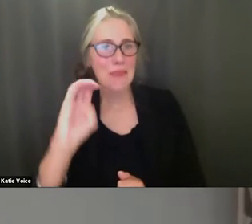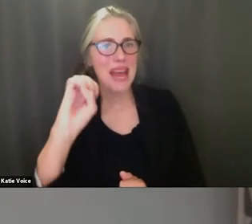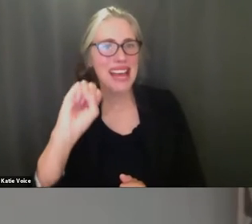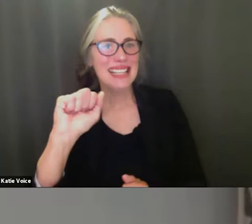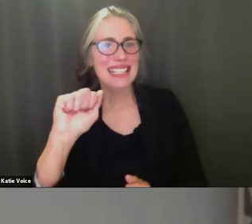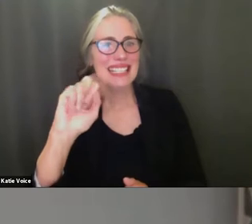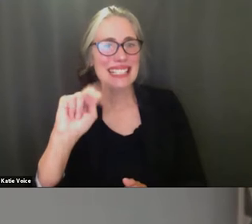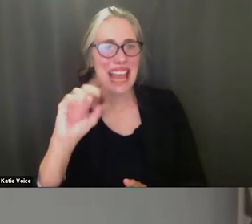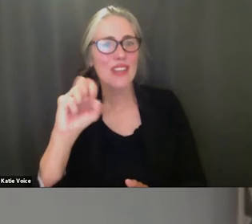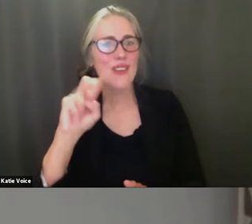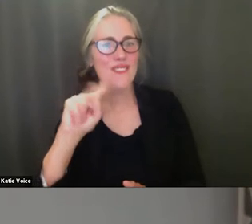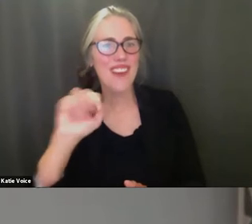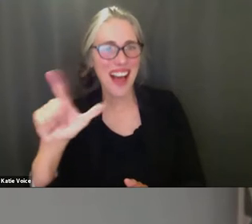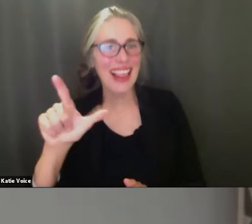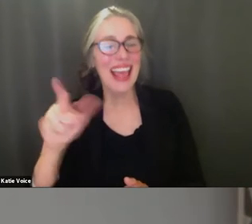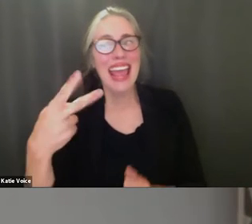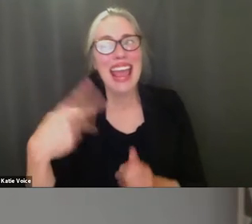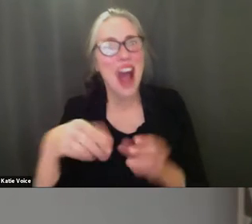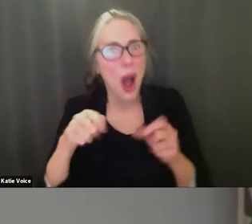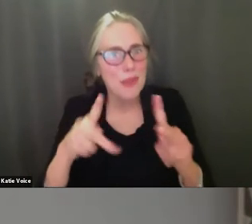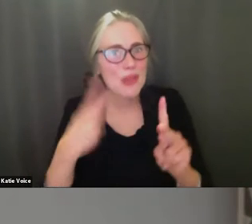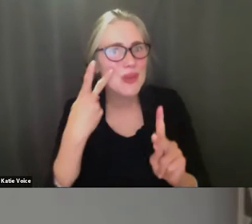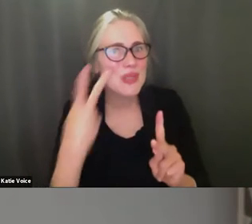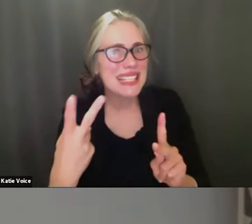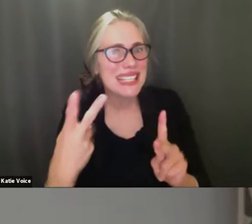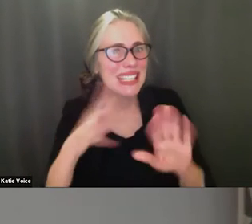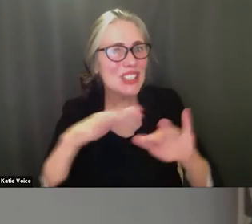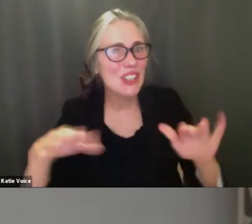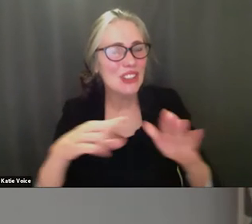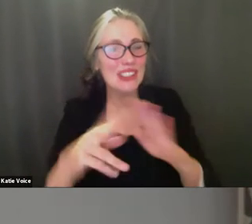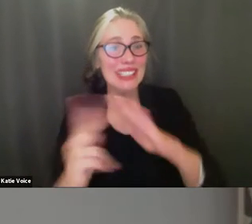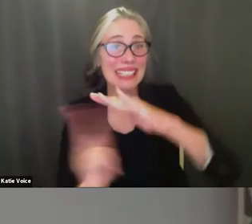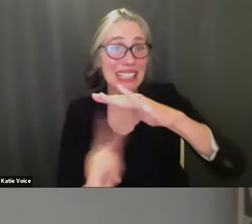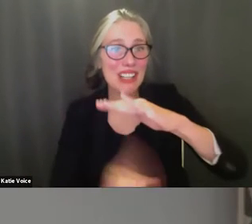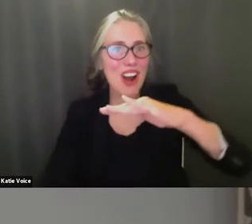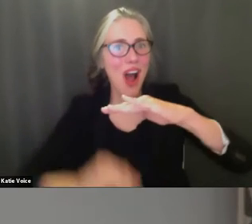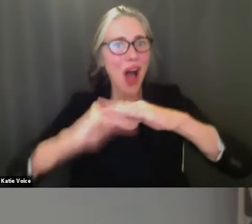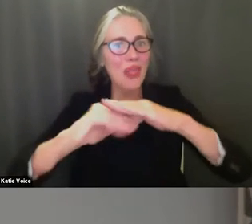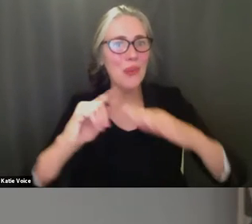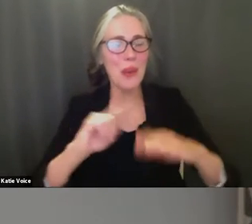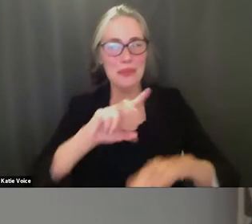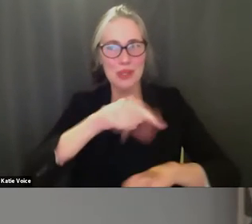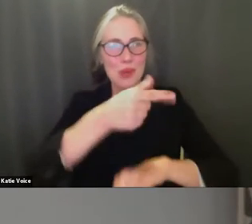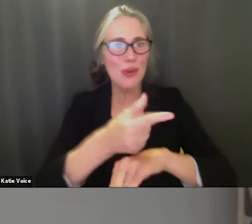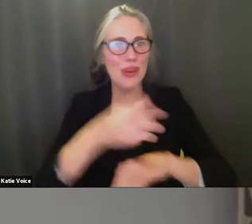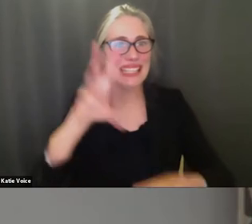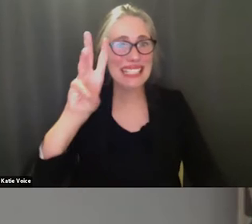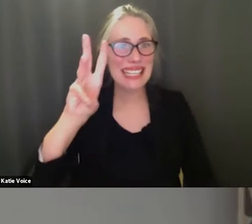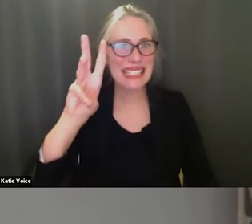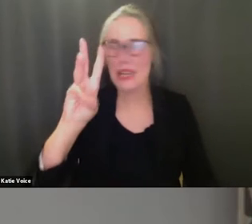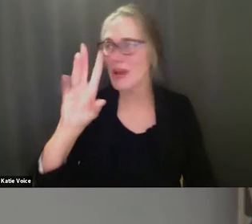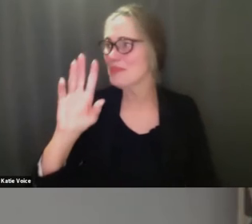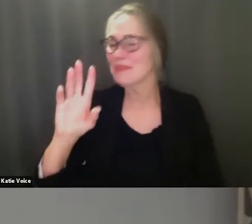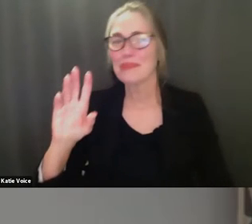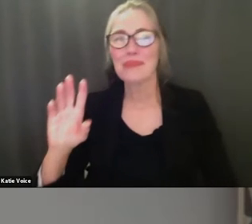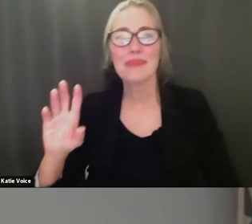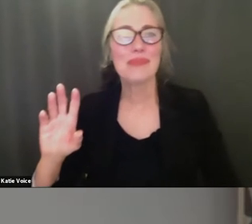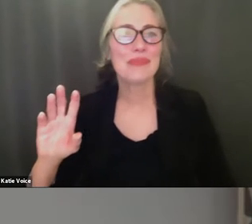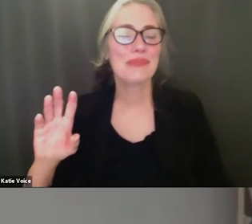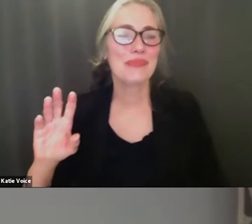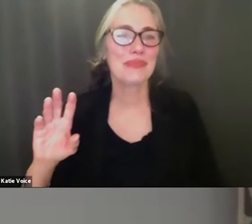dio un excelente tour y una oportunidad de ver a los estudiantes, a los niñitos de kinder y hasta los niños de sexto grado.